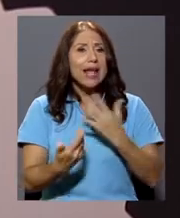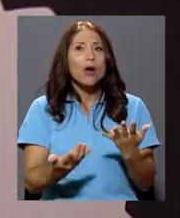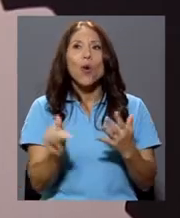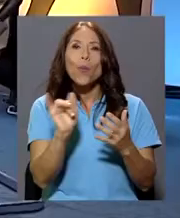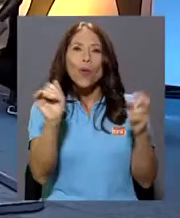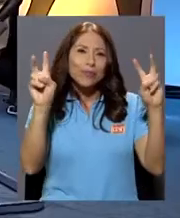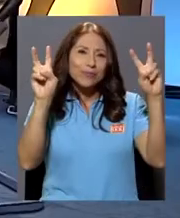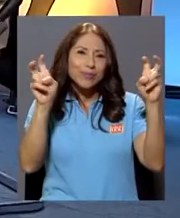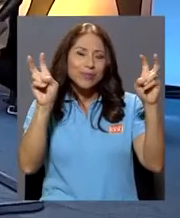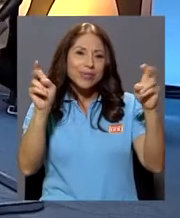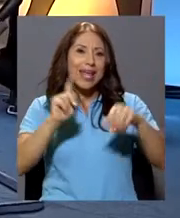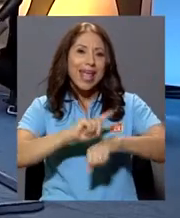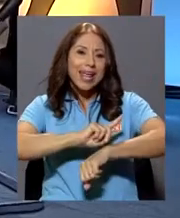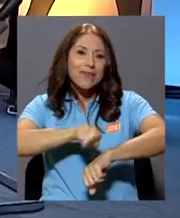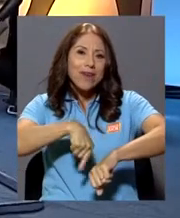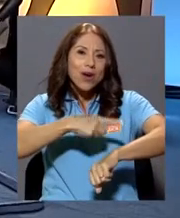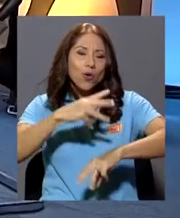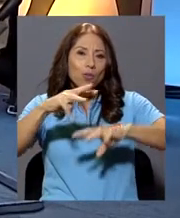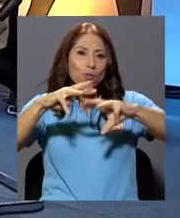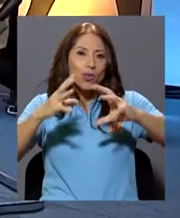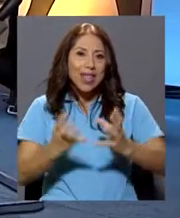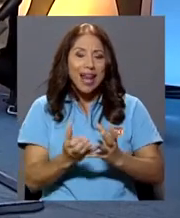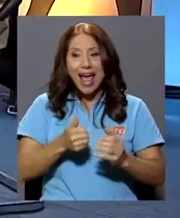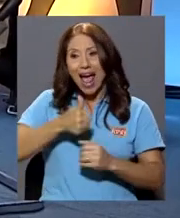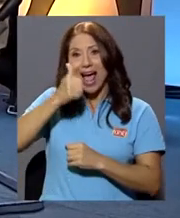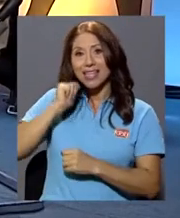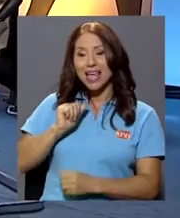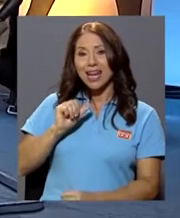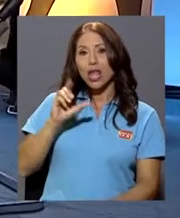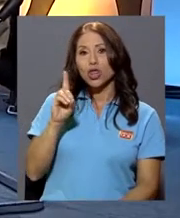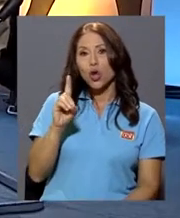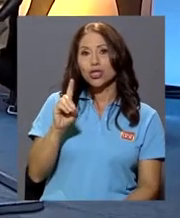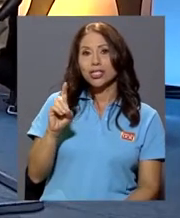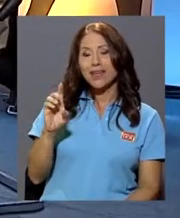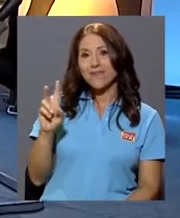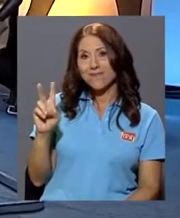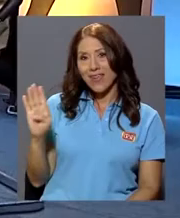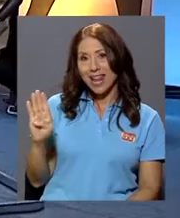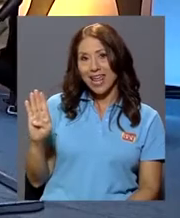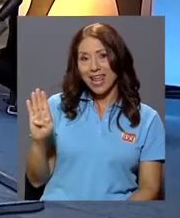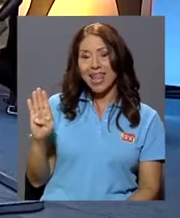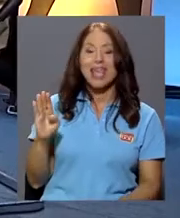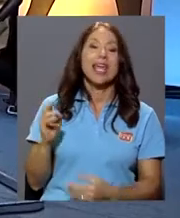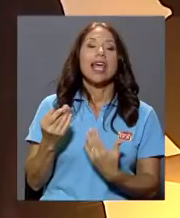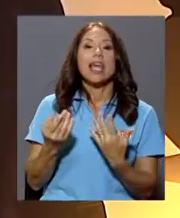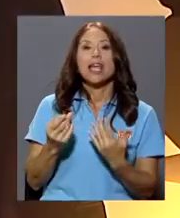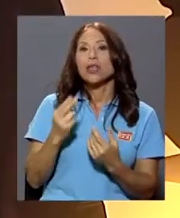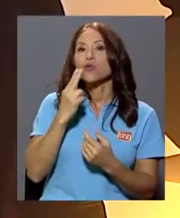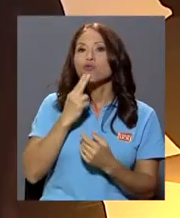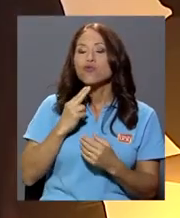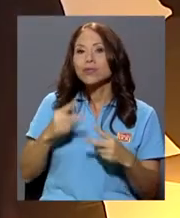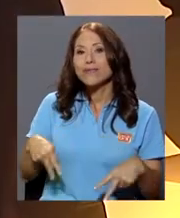reloj mundial. Ayer escuchaba en la Deutsche Welle cómo en Alemania hay